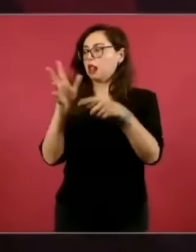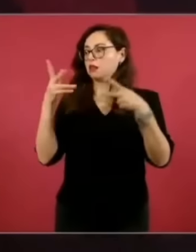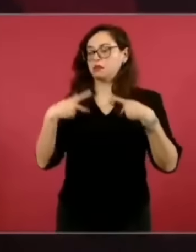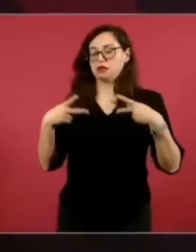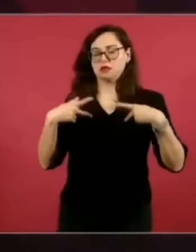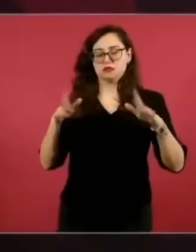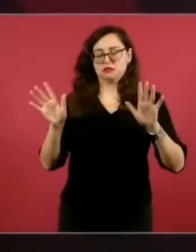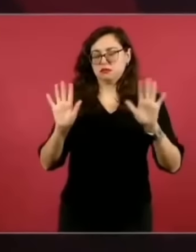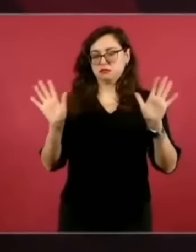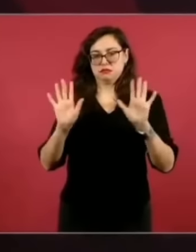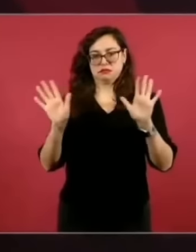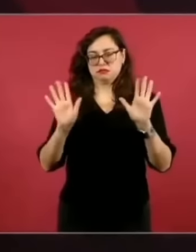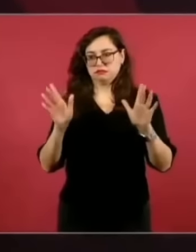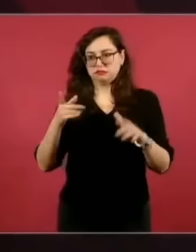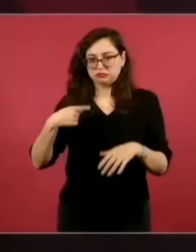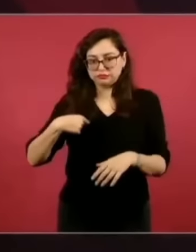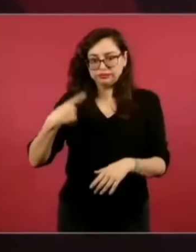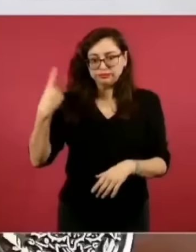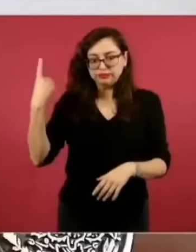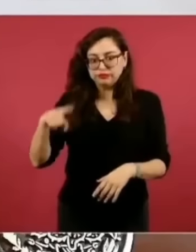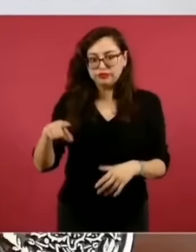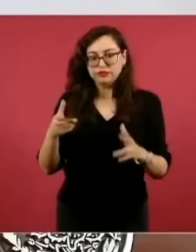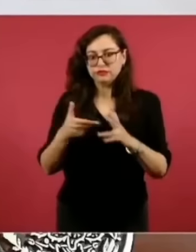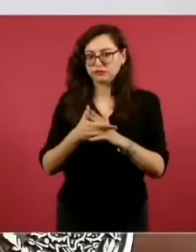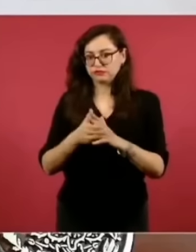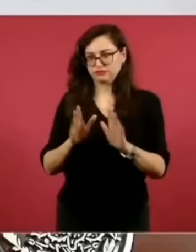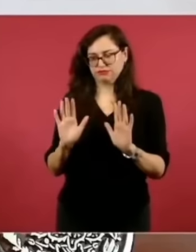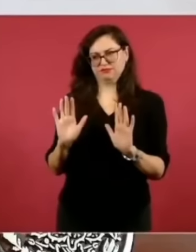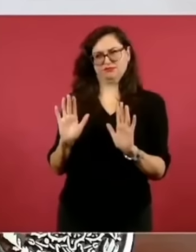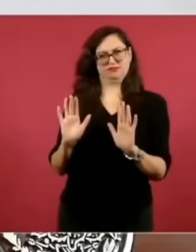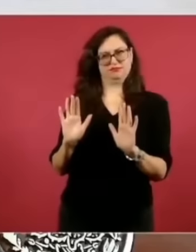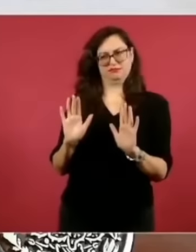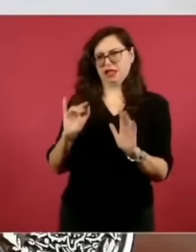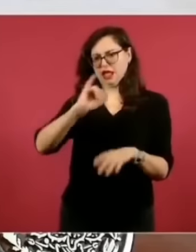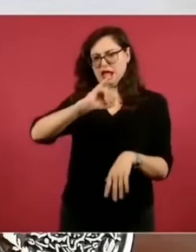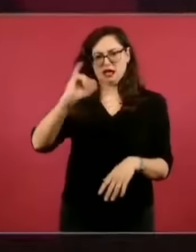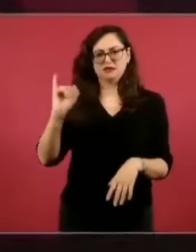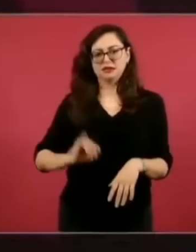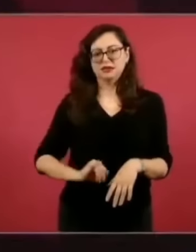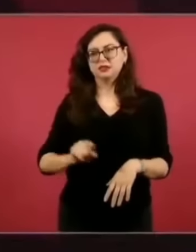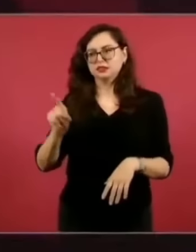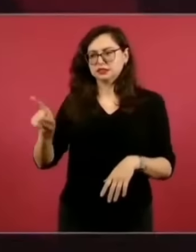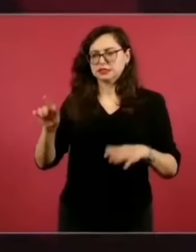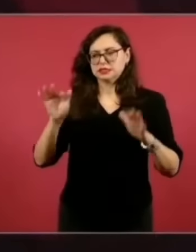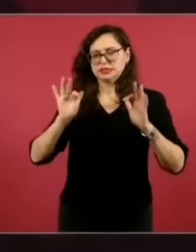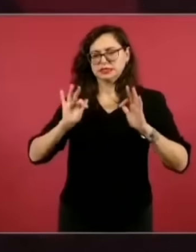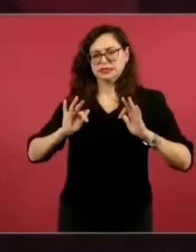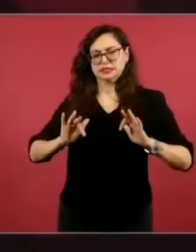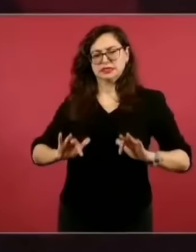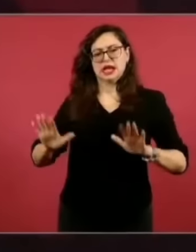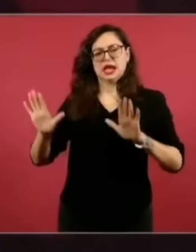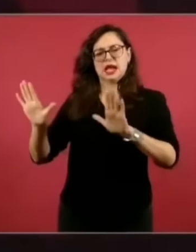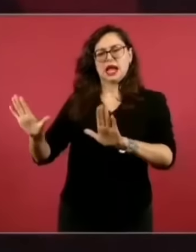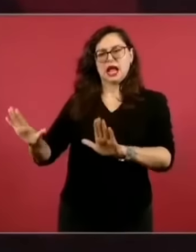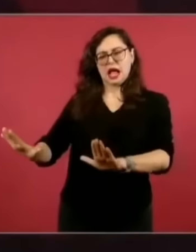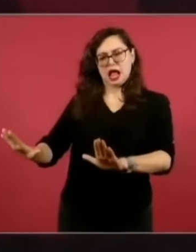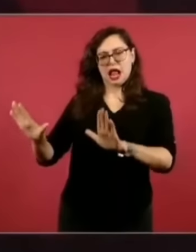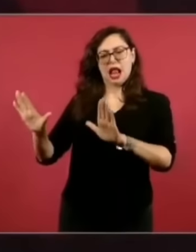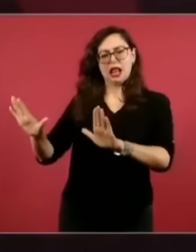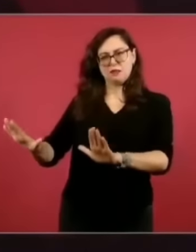que se serene, que se tranquilice, que piense que